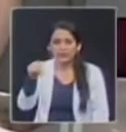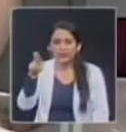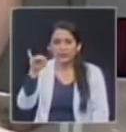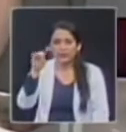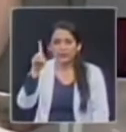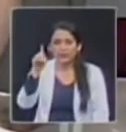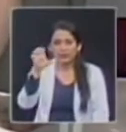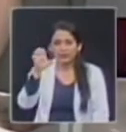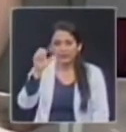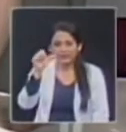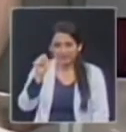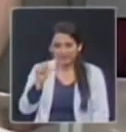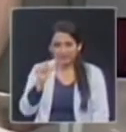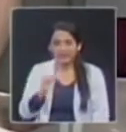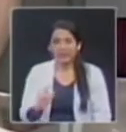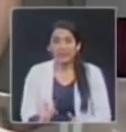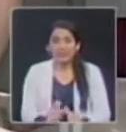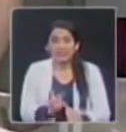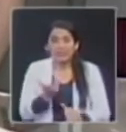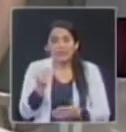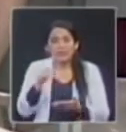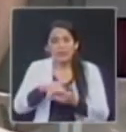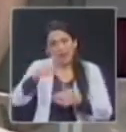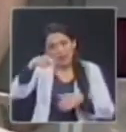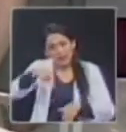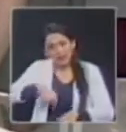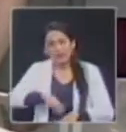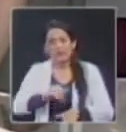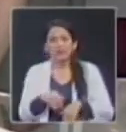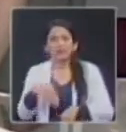como sede un país en Sudamérica. Tenemos los detalles.